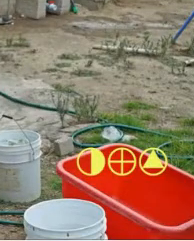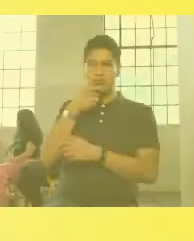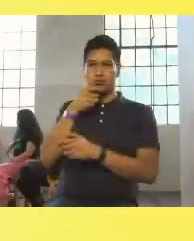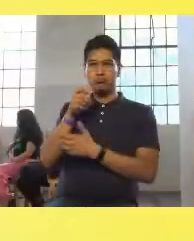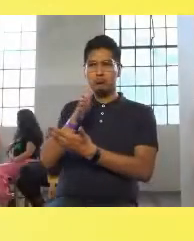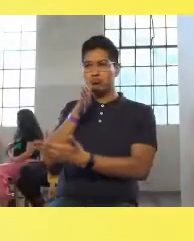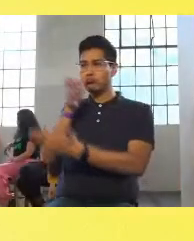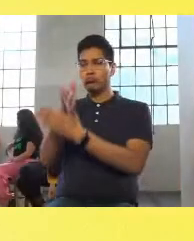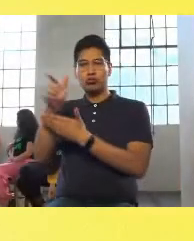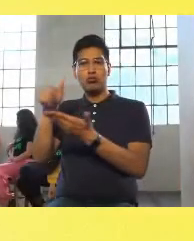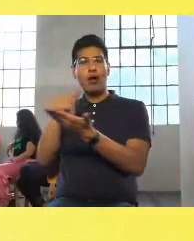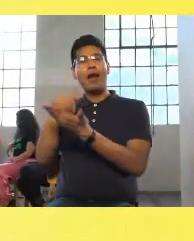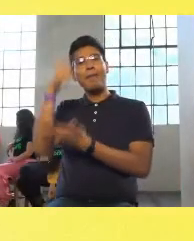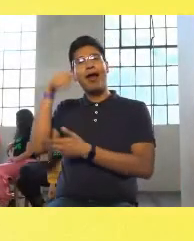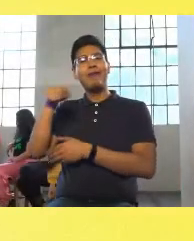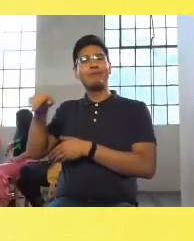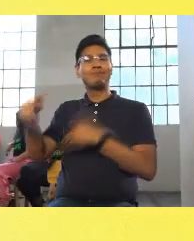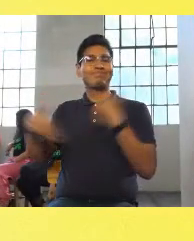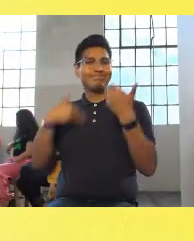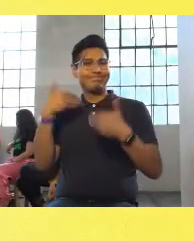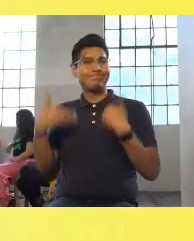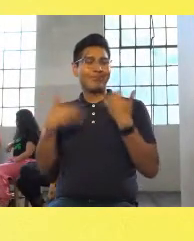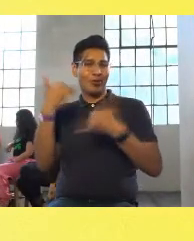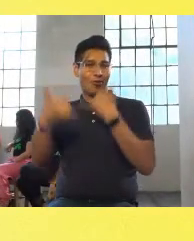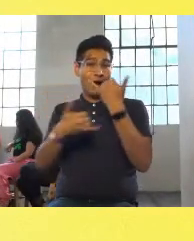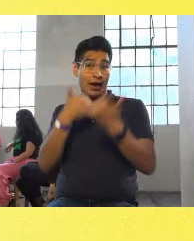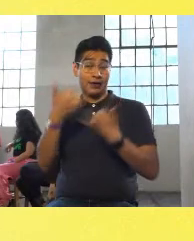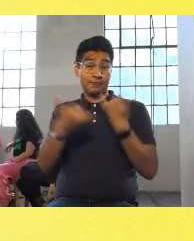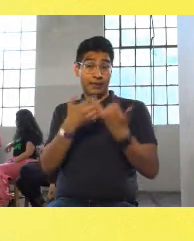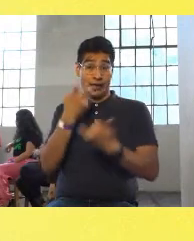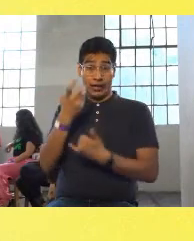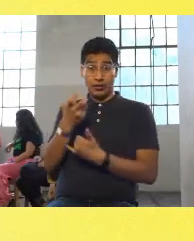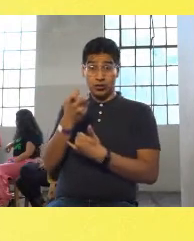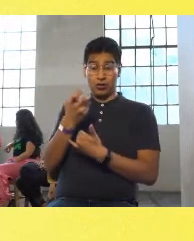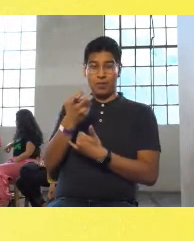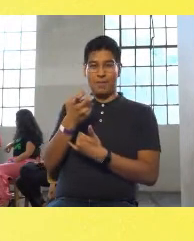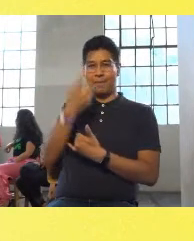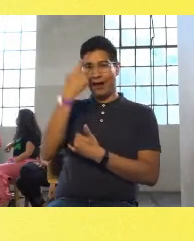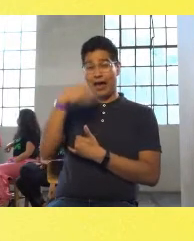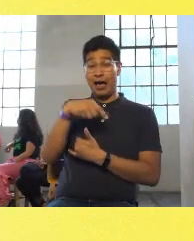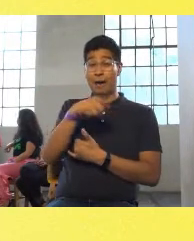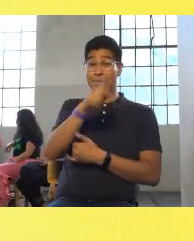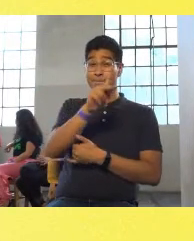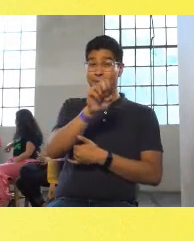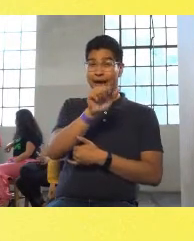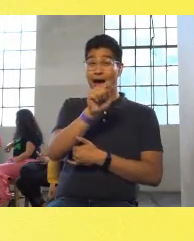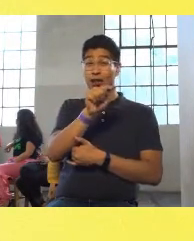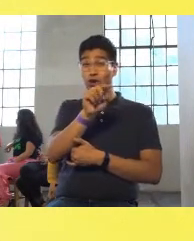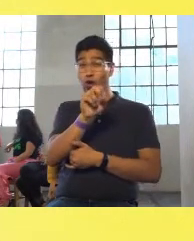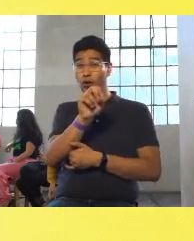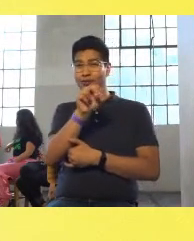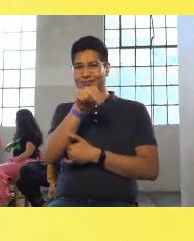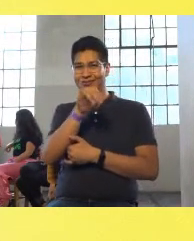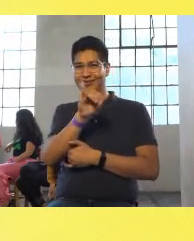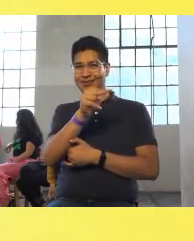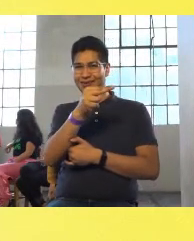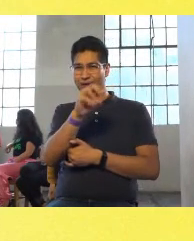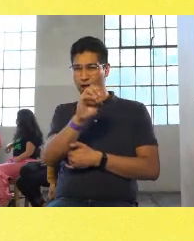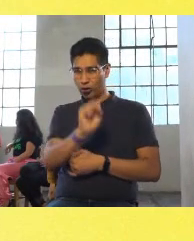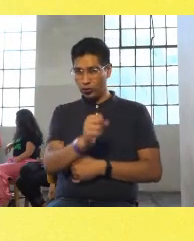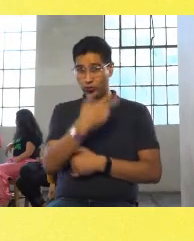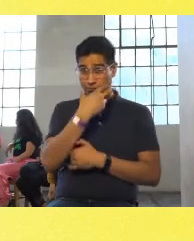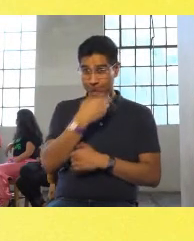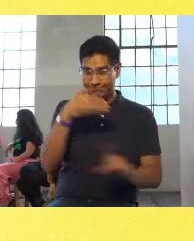Bre es muy claro que no es Peatón Niños, que el proyecto es Peatón Niñas, ¿no? Y entonces